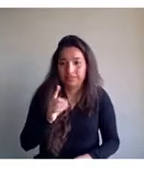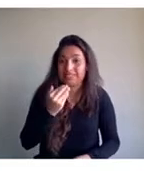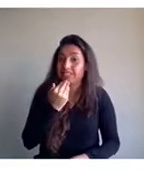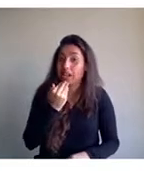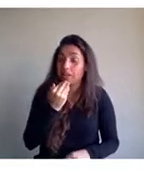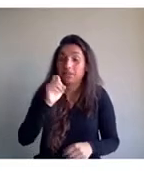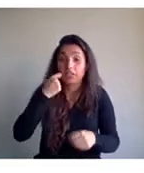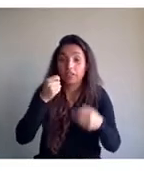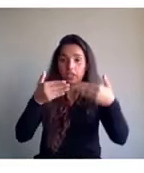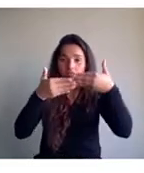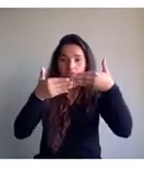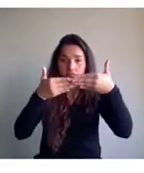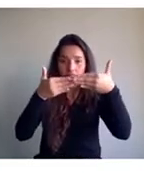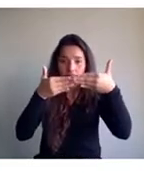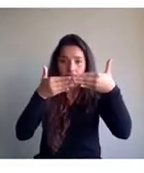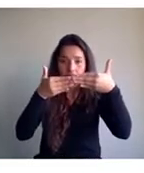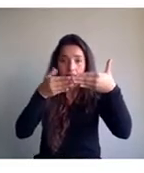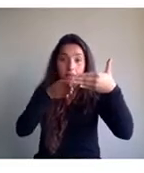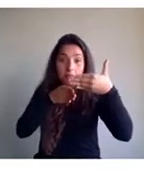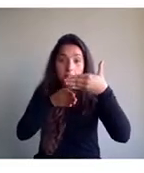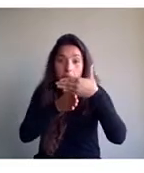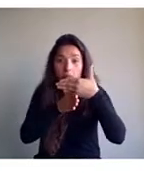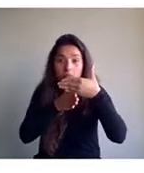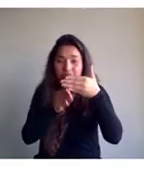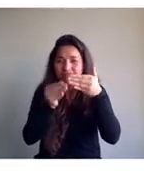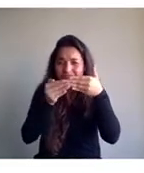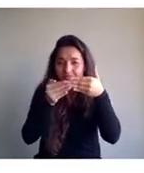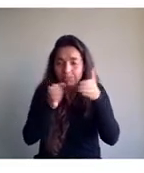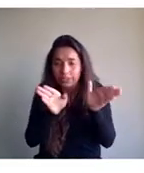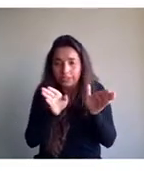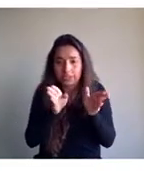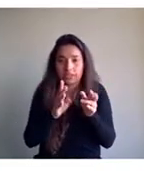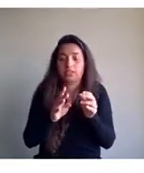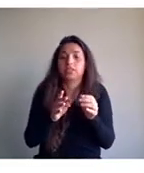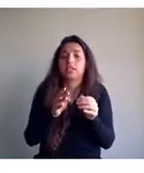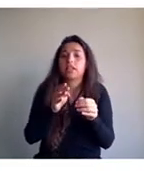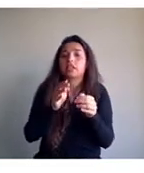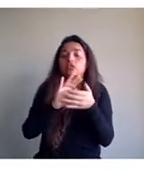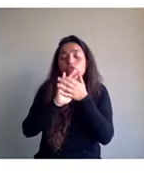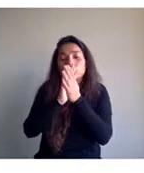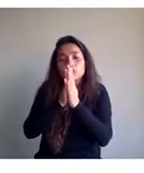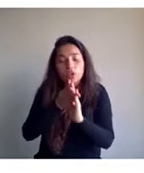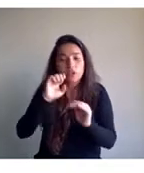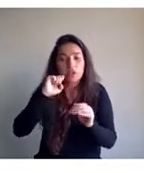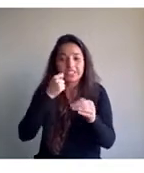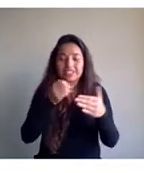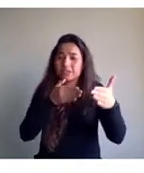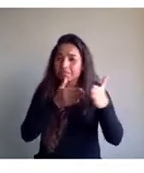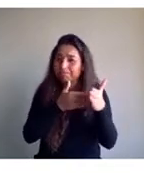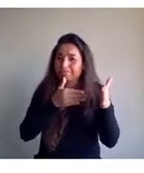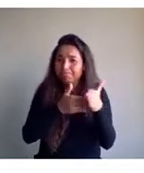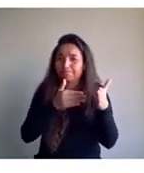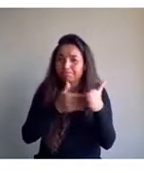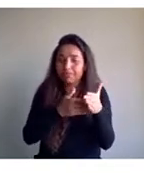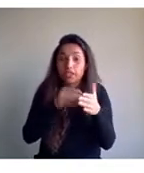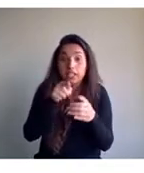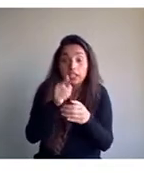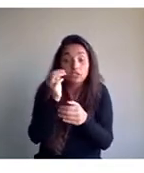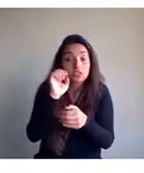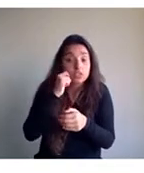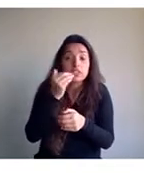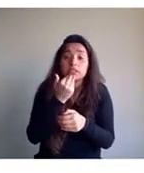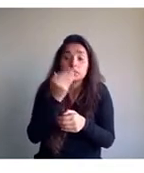para el ejercicio de los derechos pero que ese ha sido concretamente la filosofía de prepárese desde su